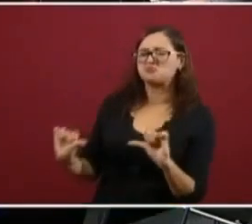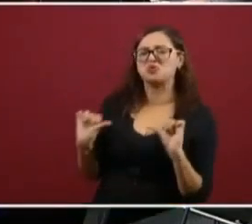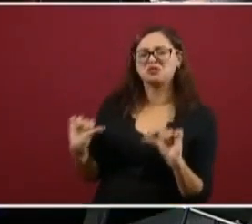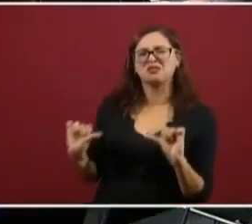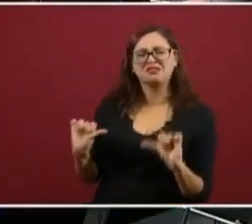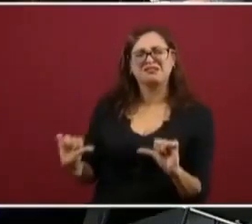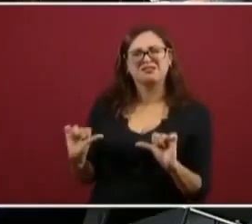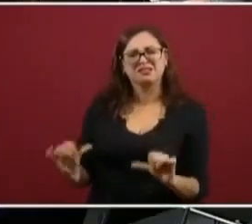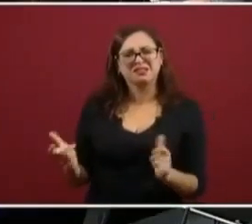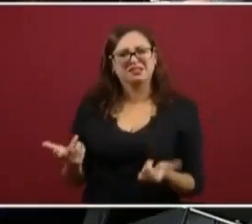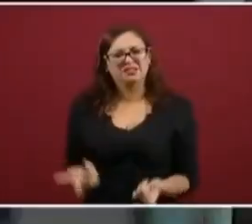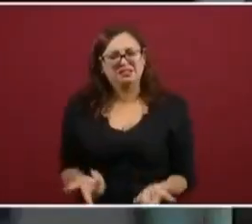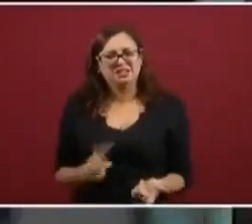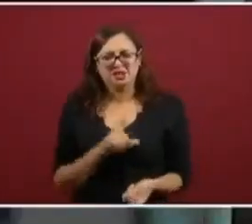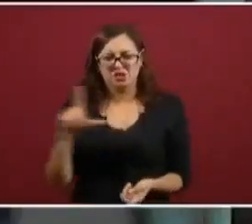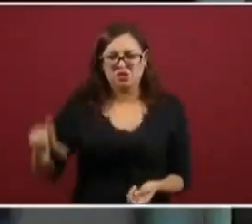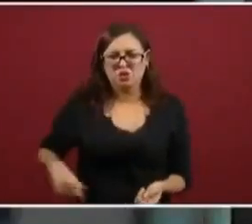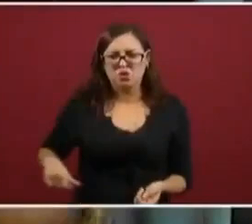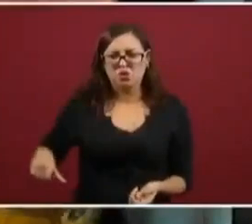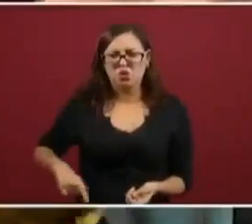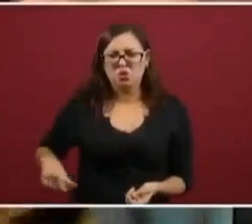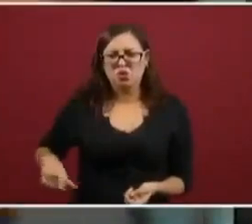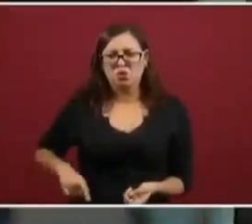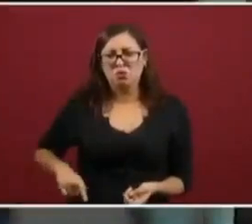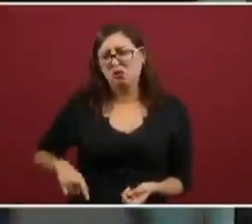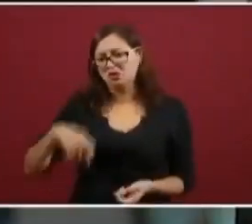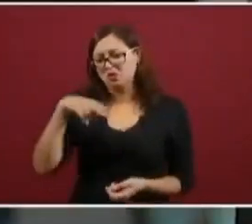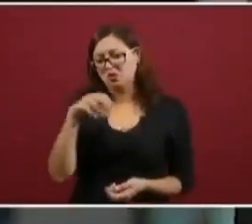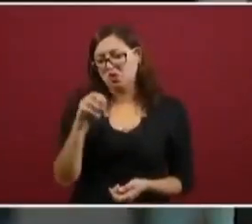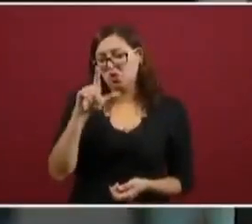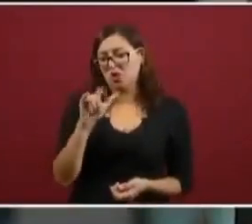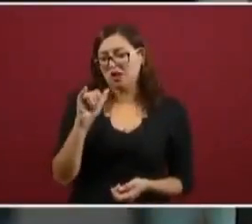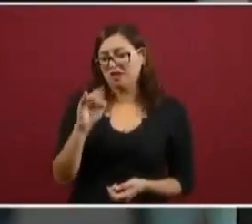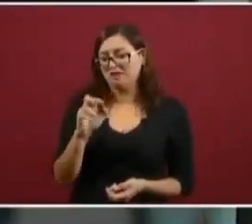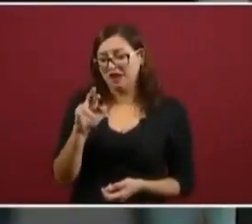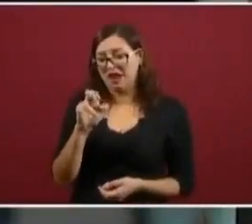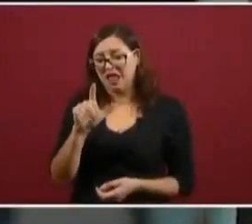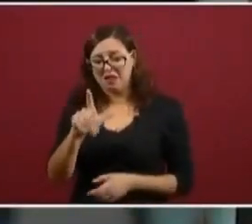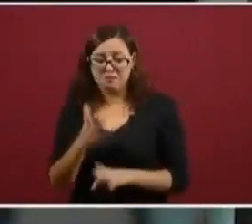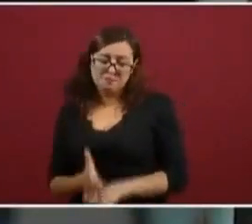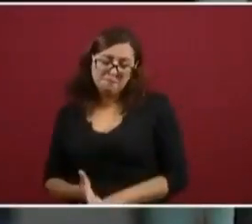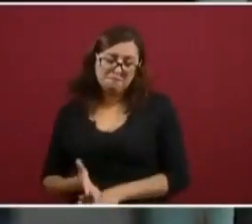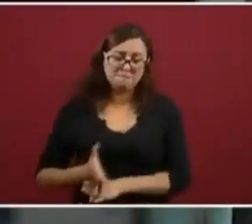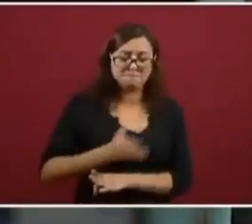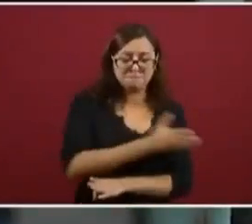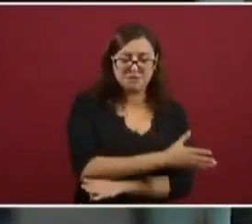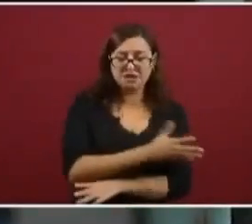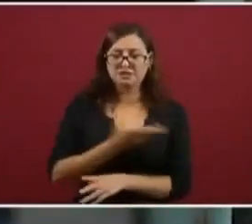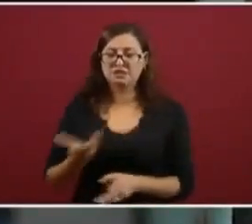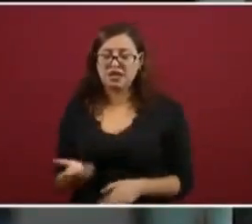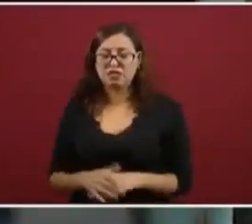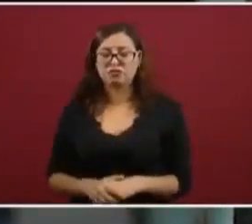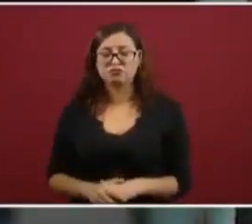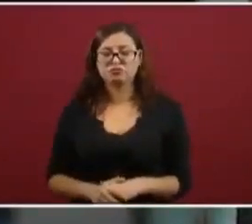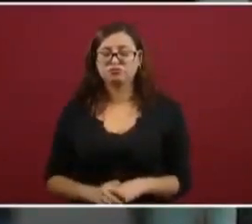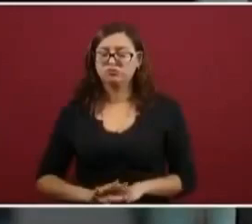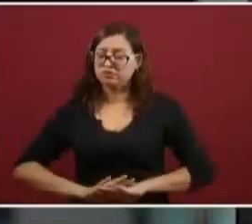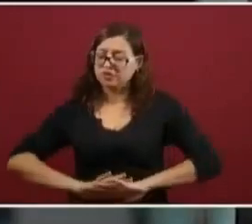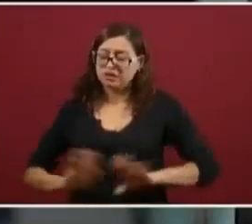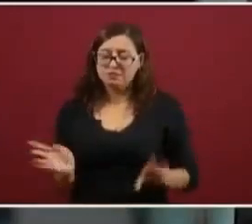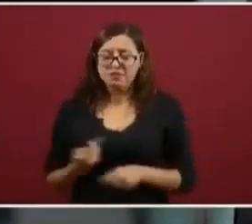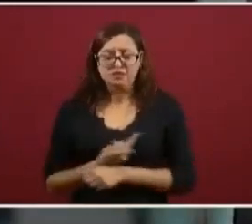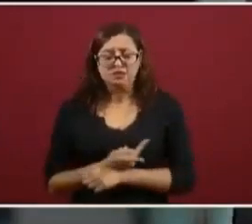México y el gobierno neoliberal pues ya que que usted dice ya va a quedar